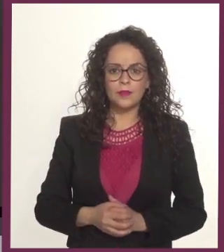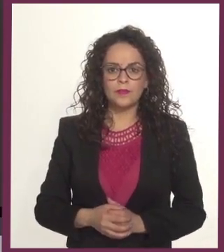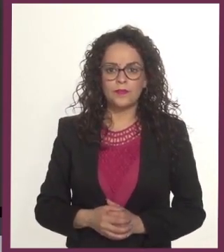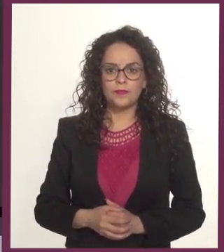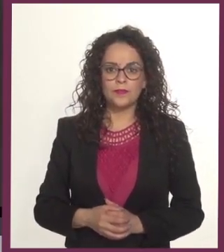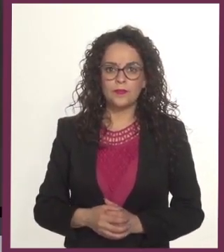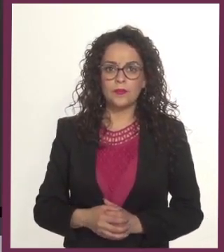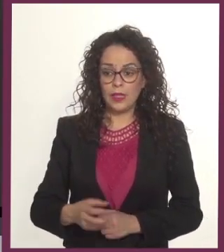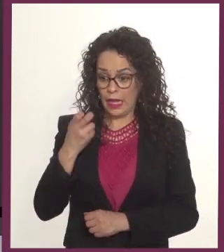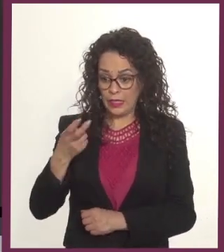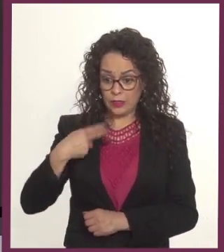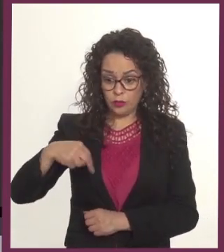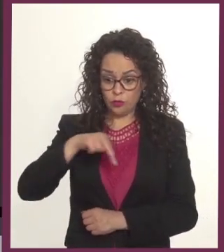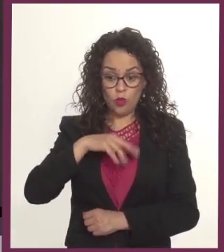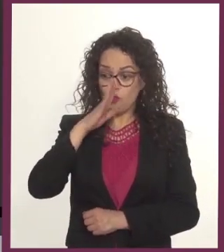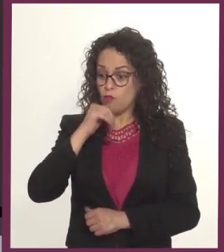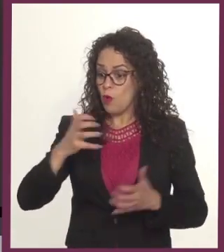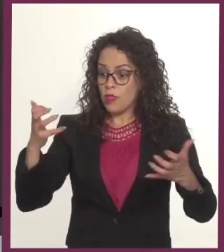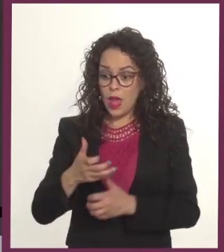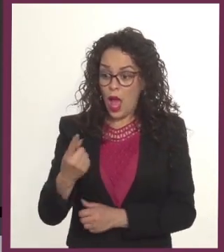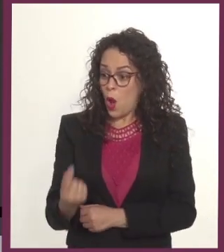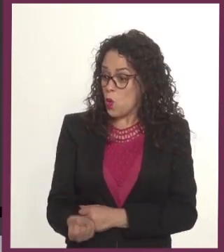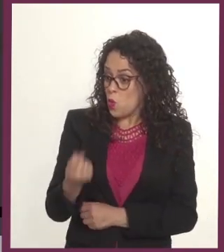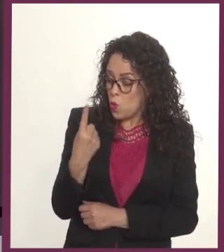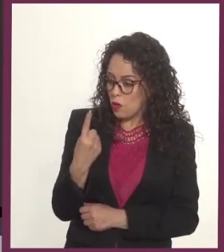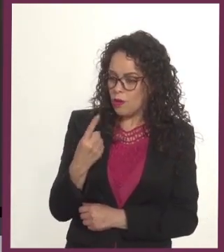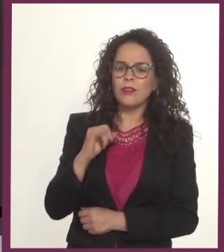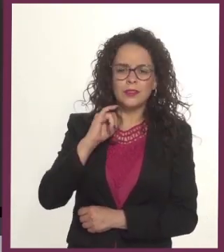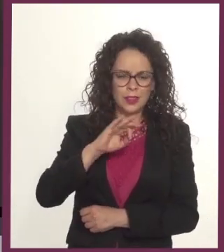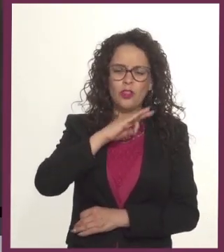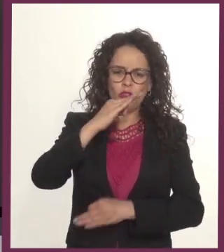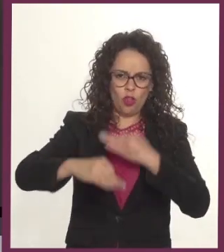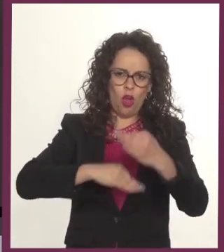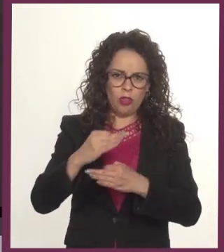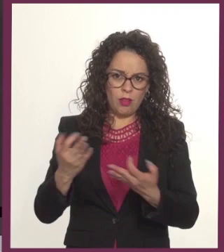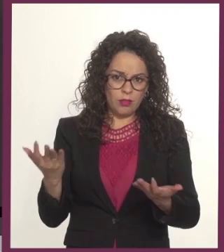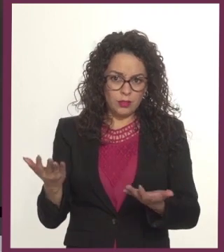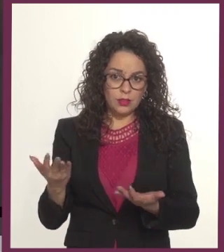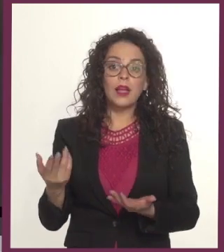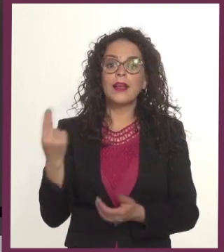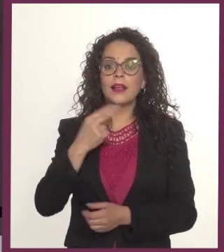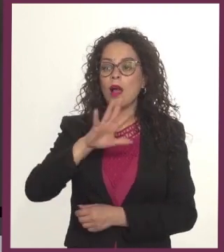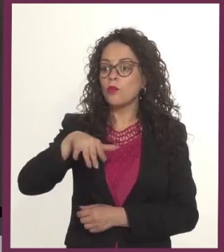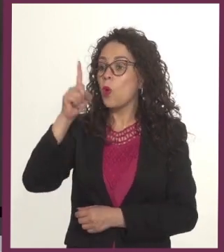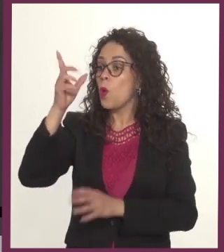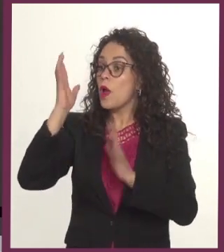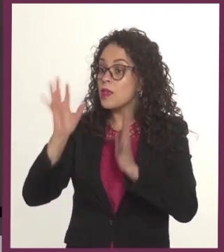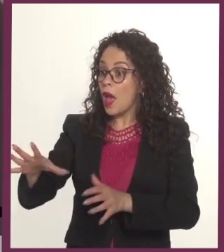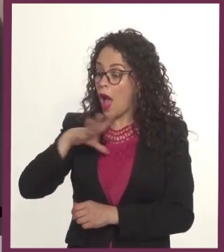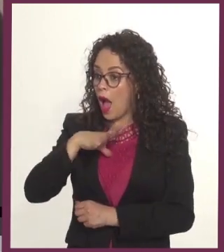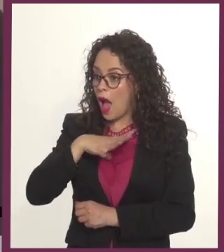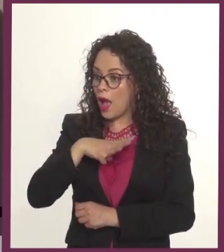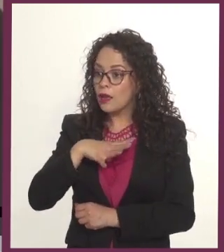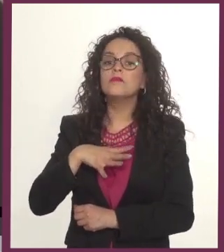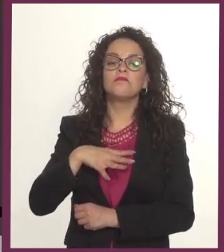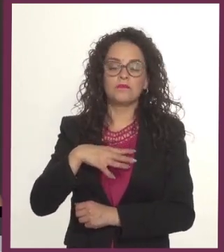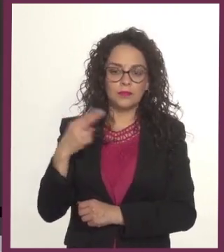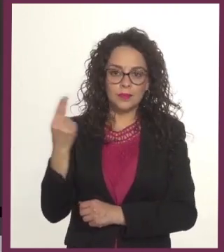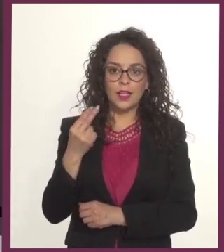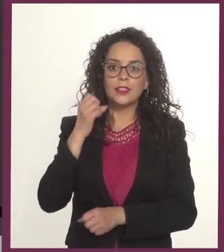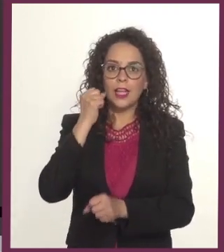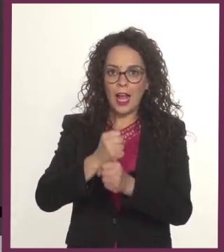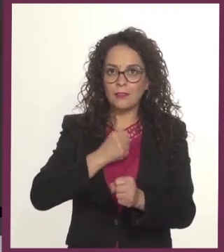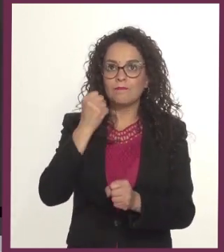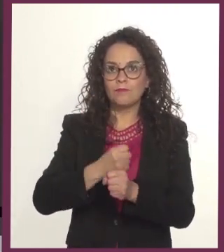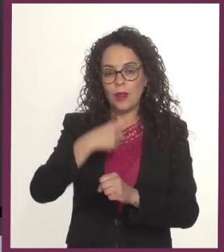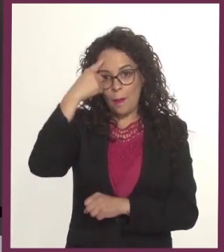trabalenguas, pepe, pecas, pica, papas con un pico, y son muy rapeables los trabalenguas. Nosotros, si no somos capaces